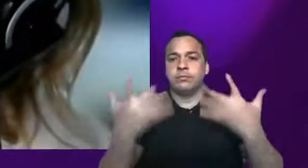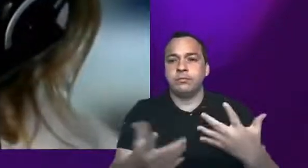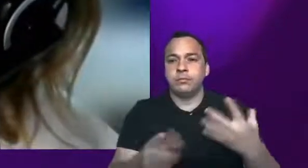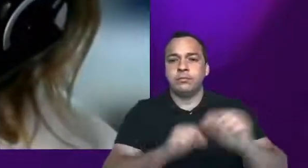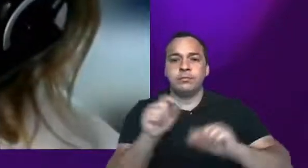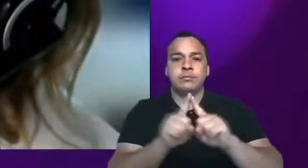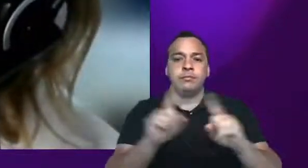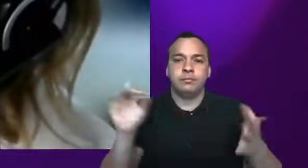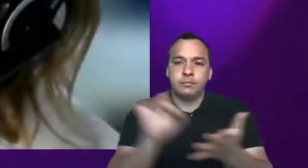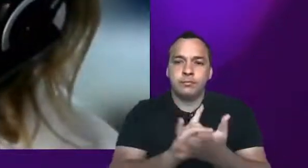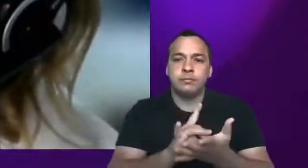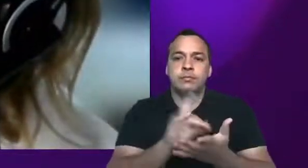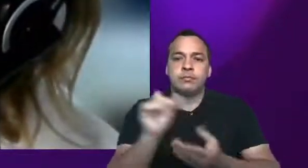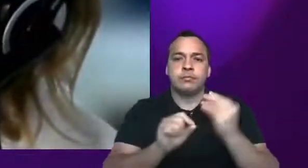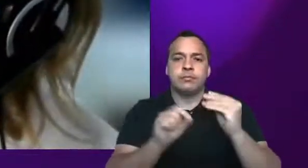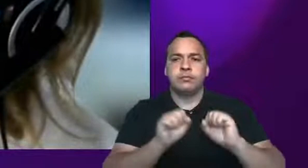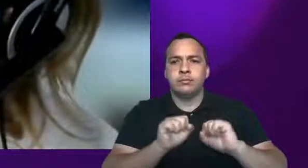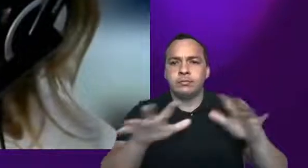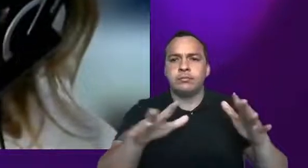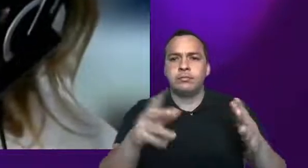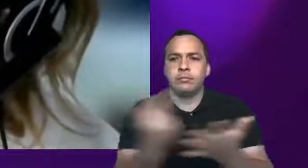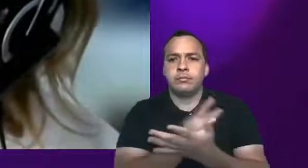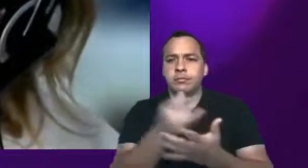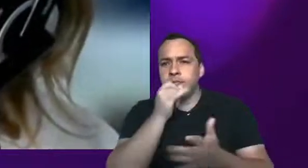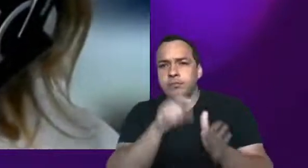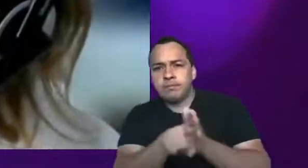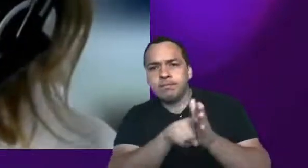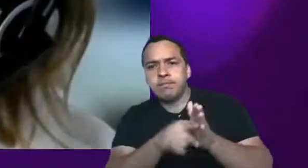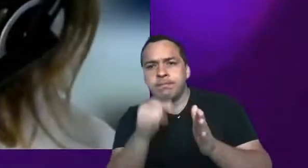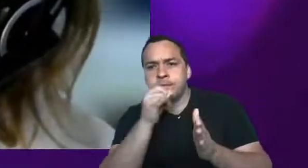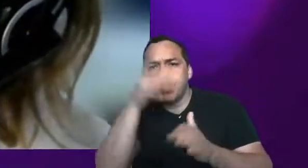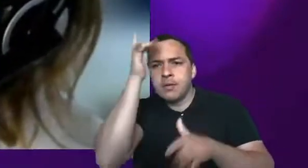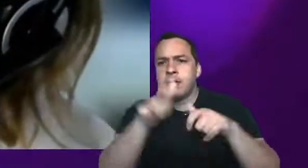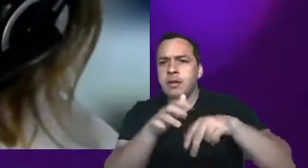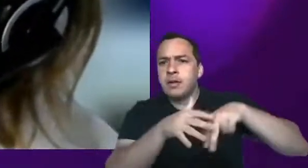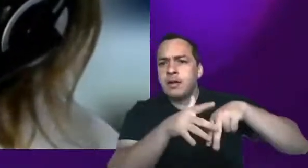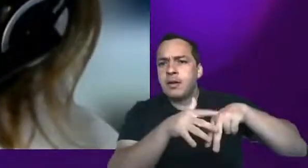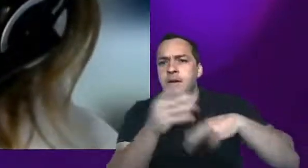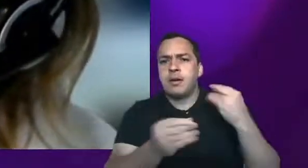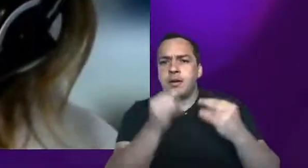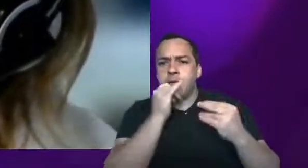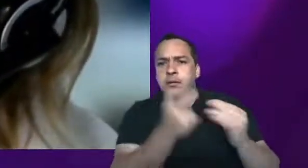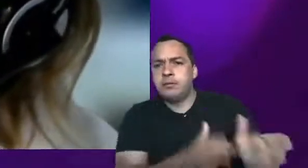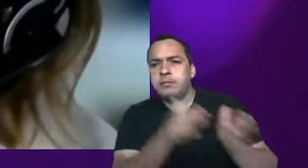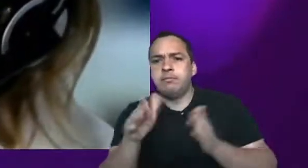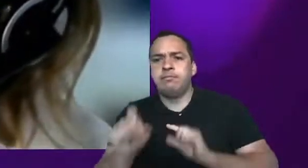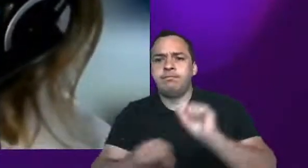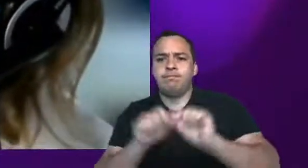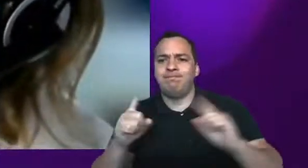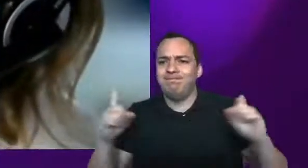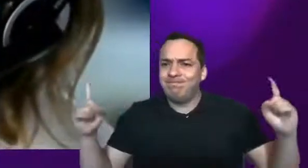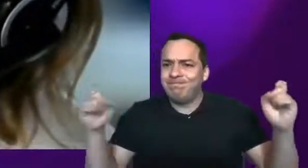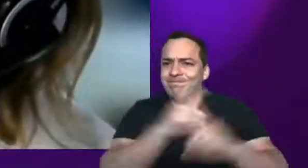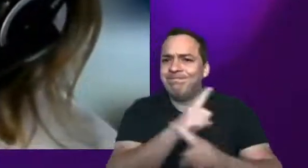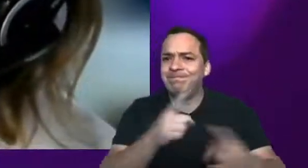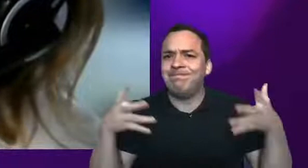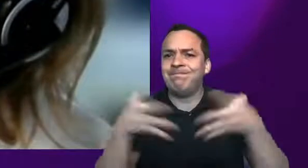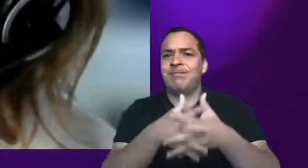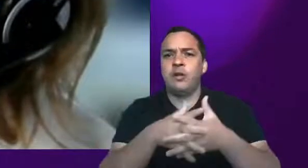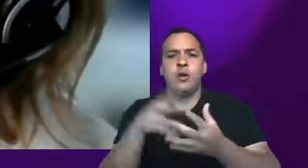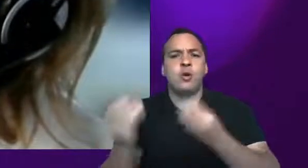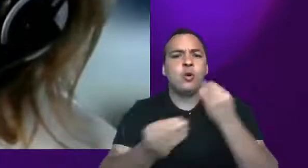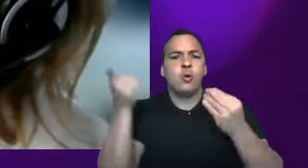Obviamente esto afecta la prognosis del paciente. Por otra parte, es muy difícil